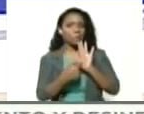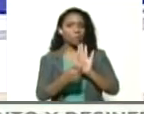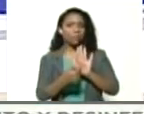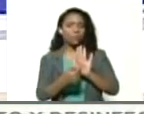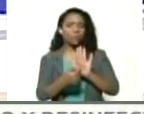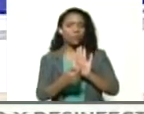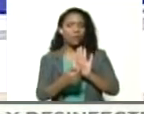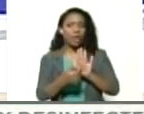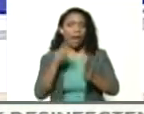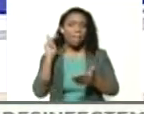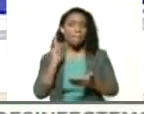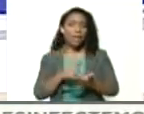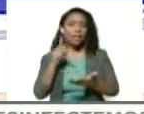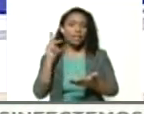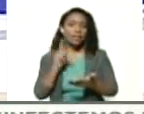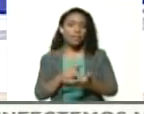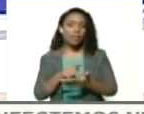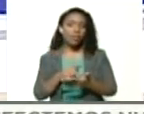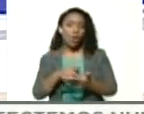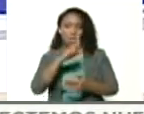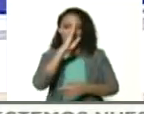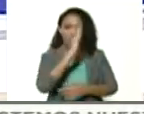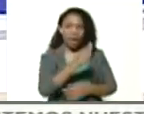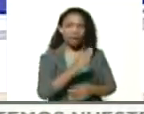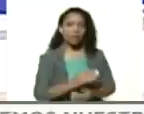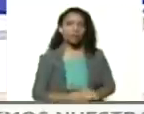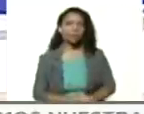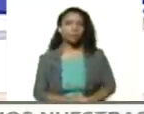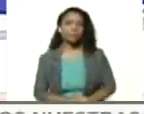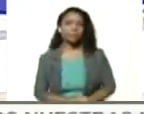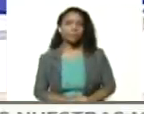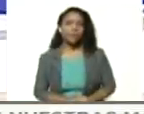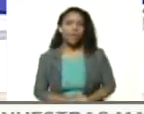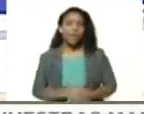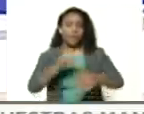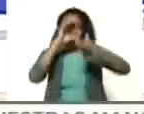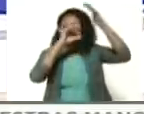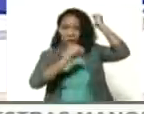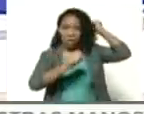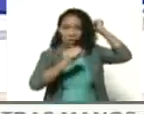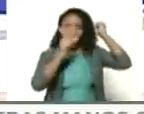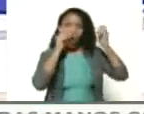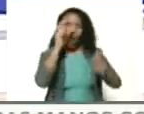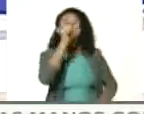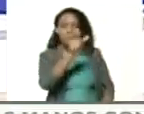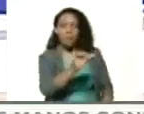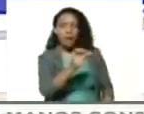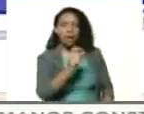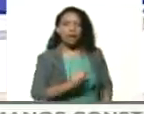la participación directa del embajador Shapiro,